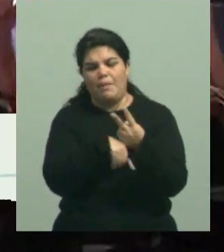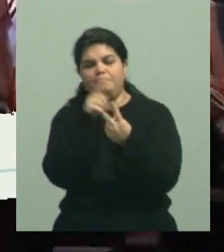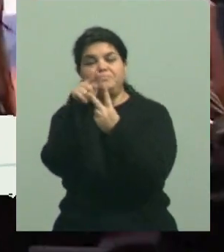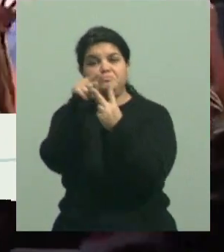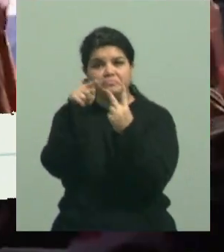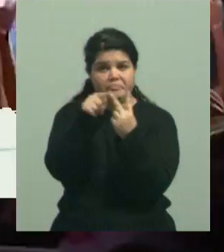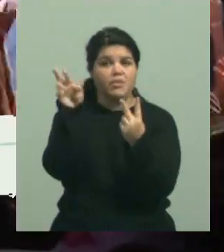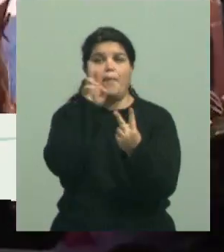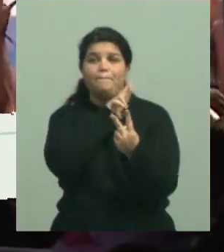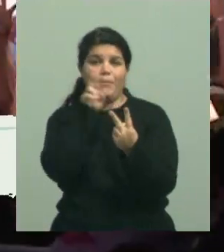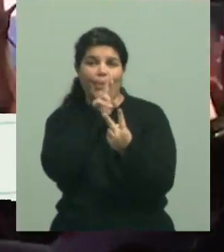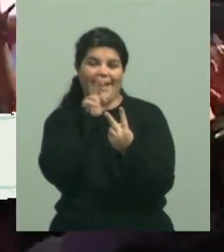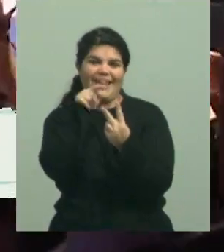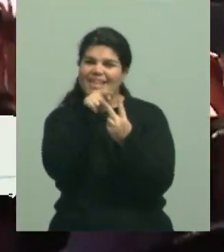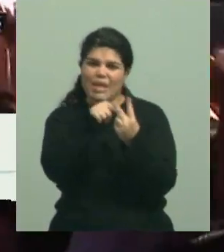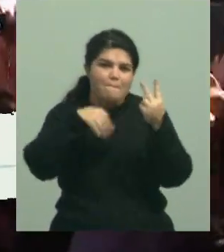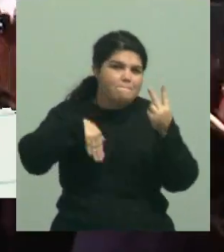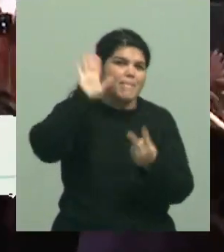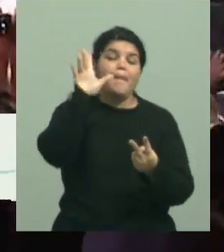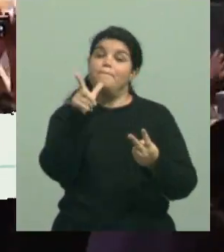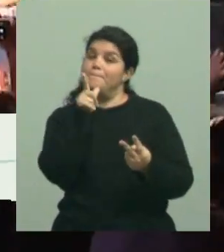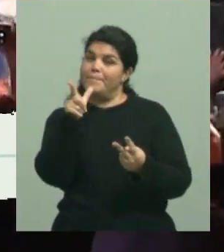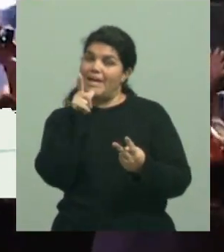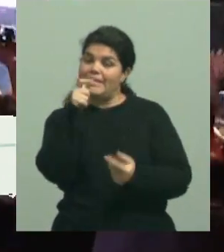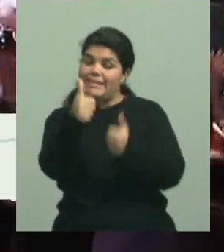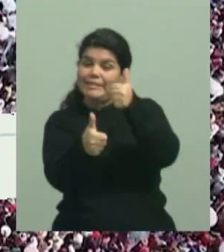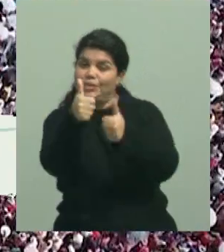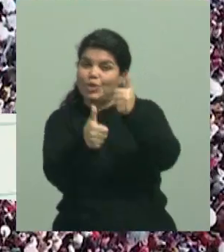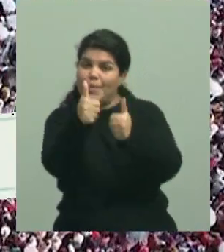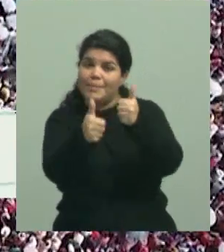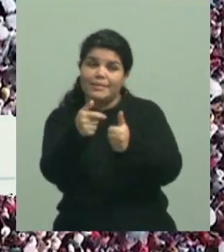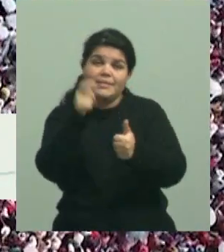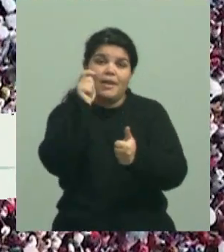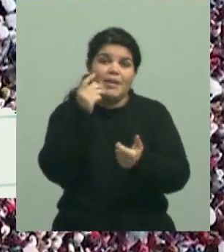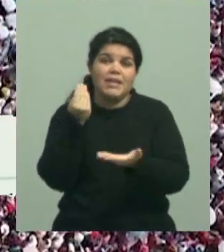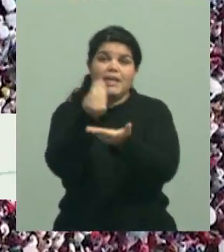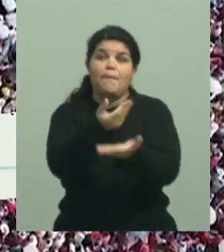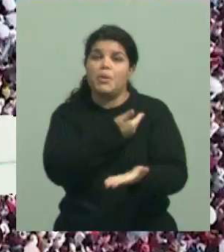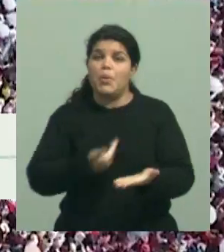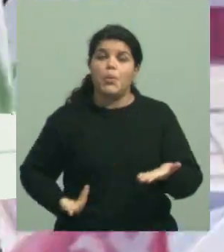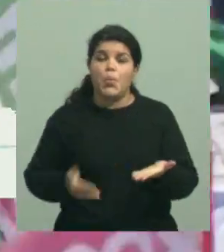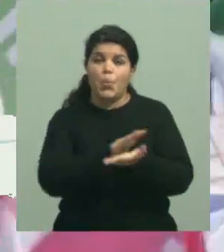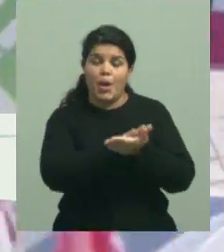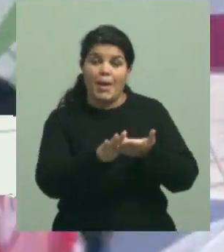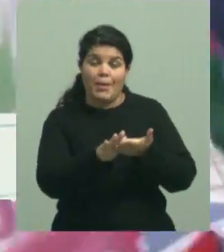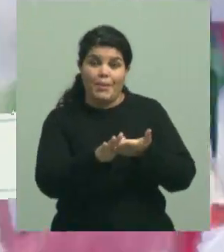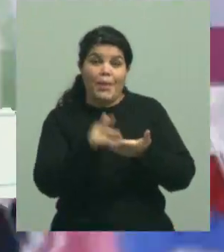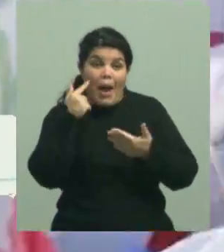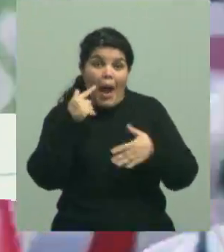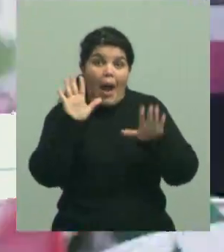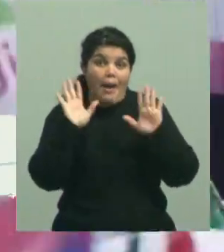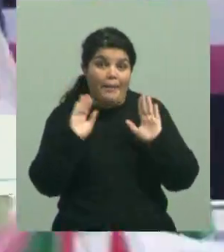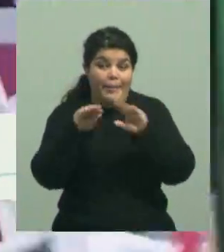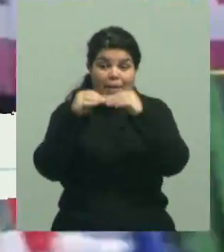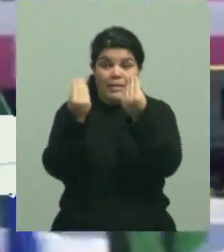en las figuras que se entienden pueden definir el futuro de México, además con una elección histórica. El resultado obviamente es una mujer, eso